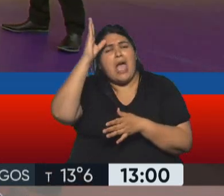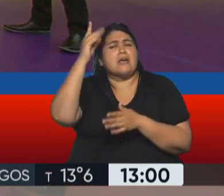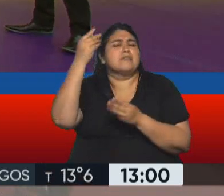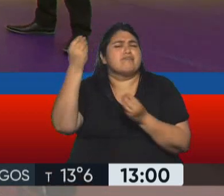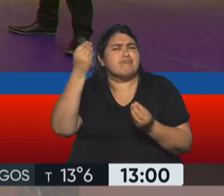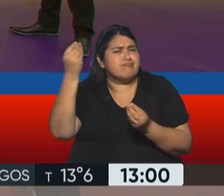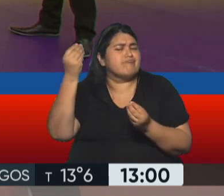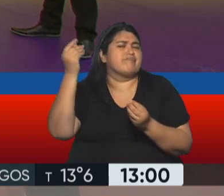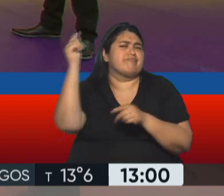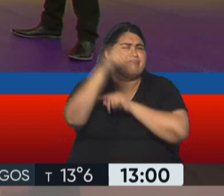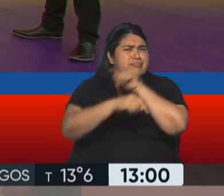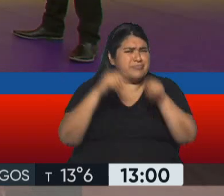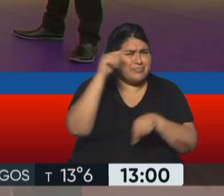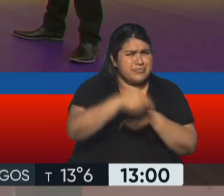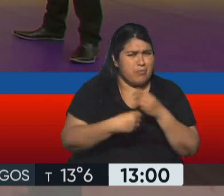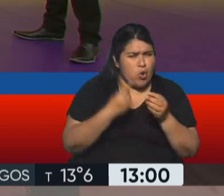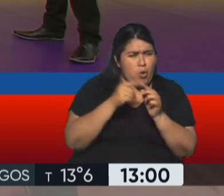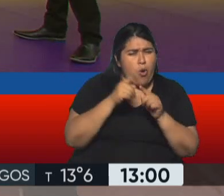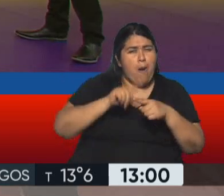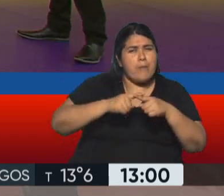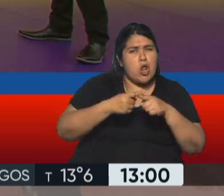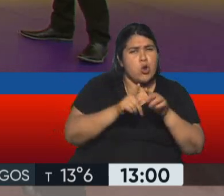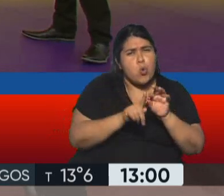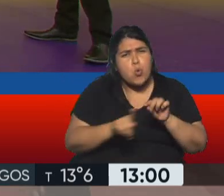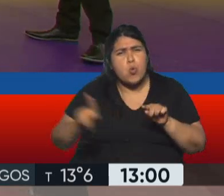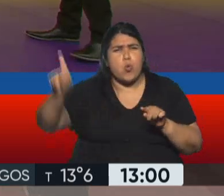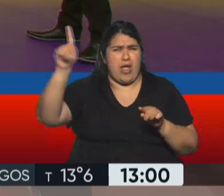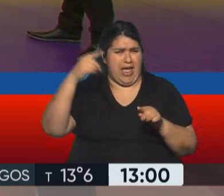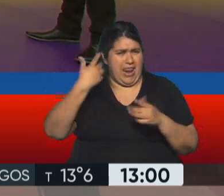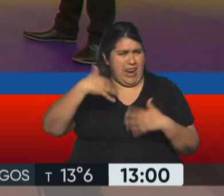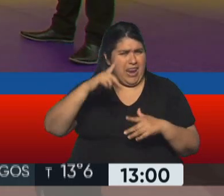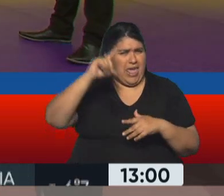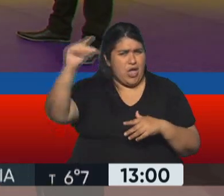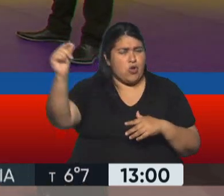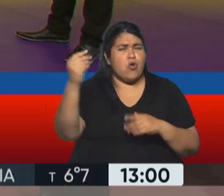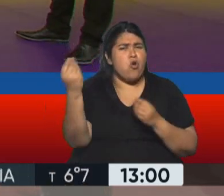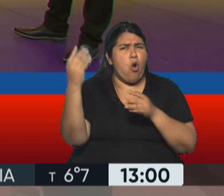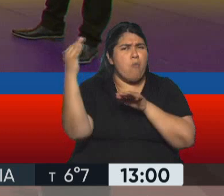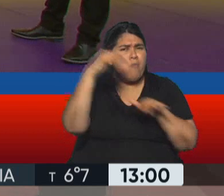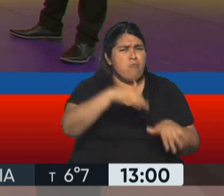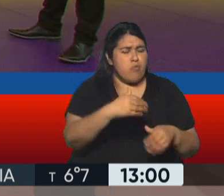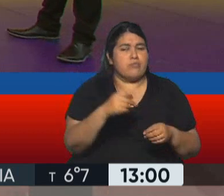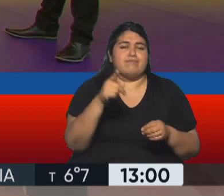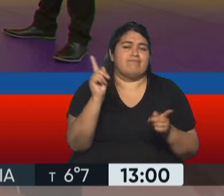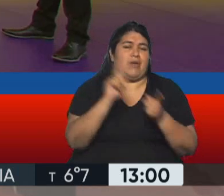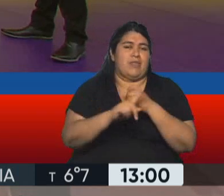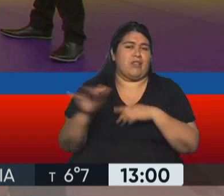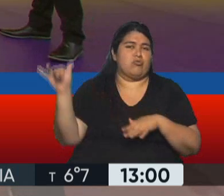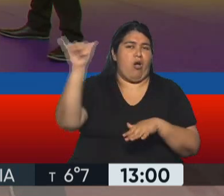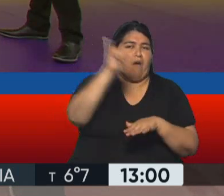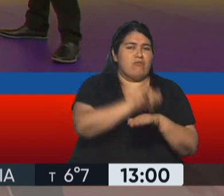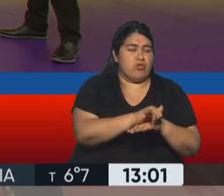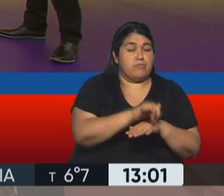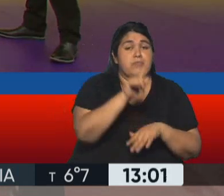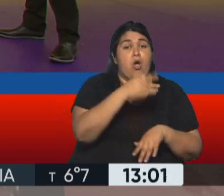un país que queda a muchos kilómetros de distancia, hay que atravesar mares, montañas, etcétera. Bueno, la respuesta es muy sencilla, van por avión. ¿Qué es lo que ocurrió? Bueno, que